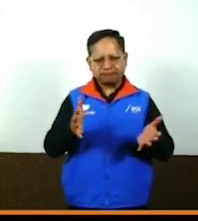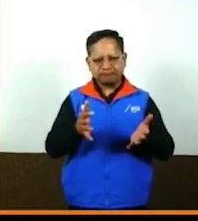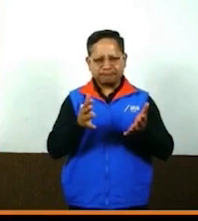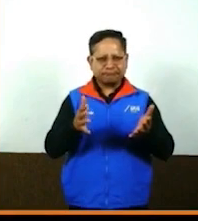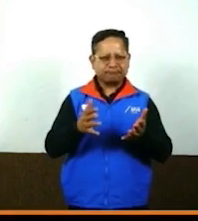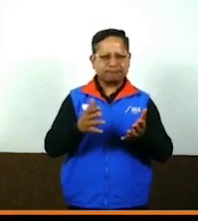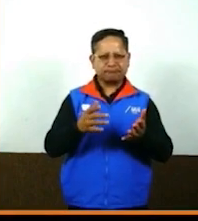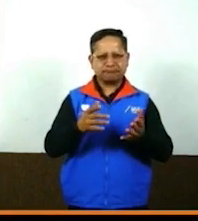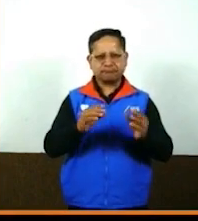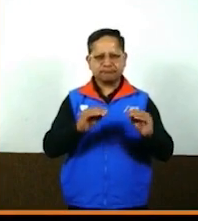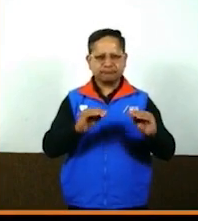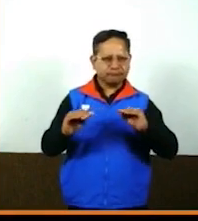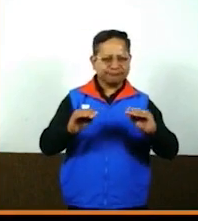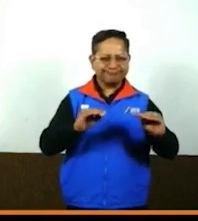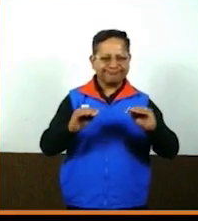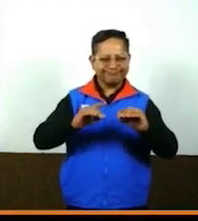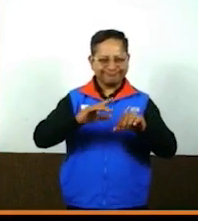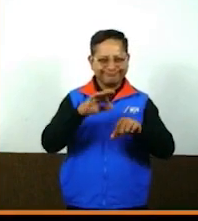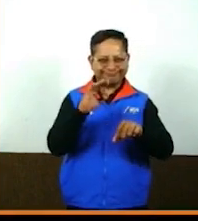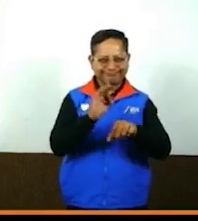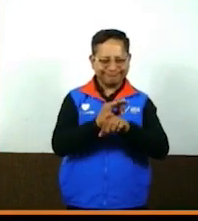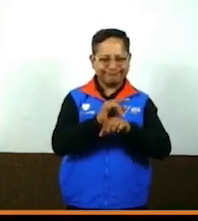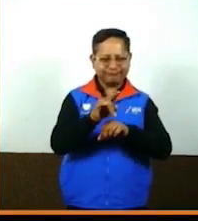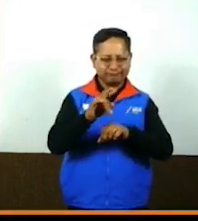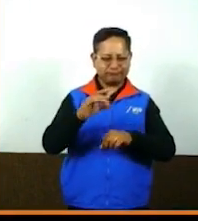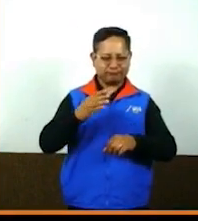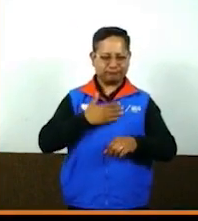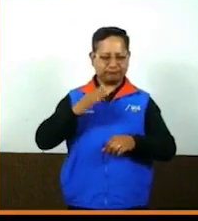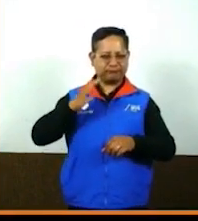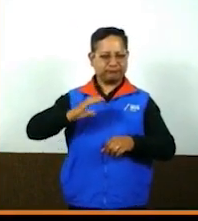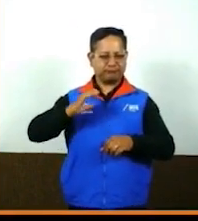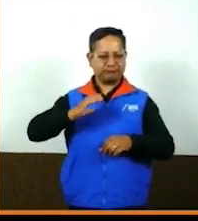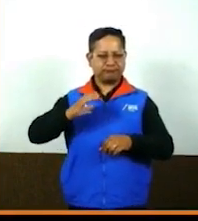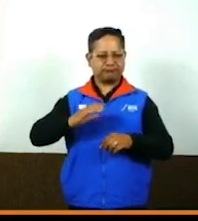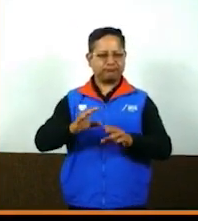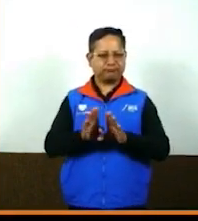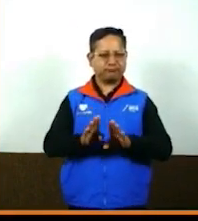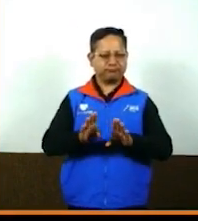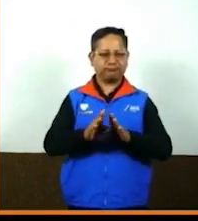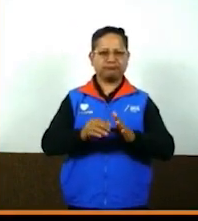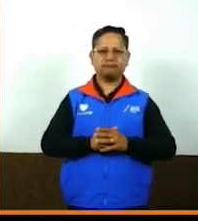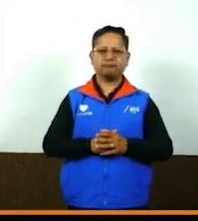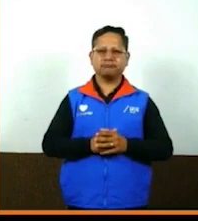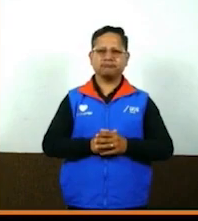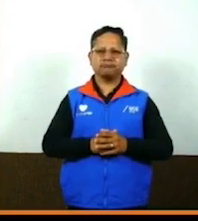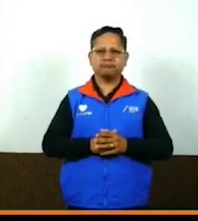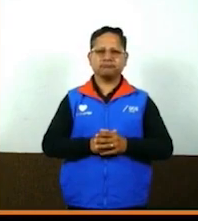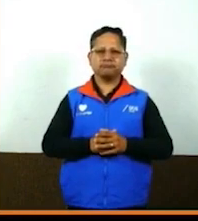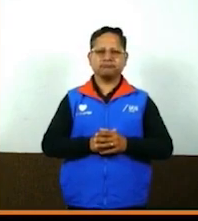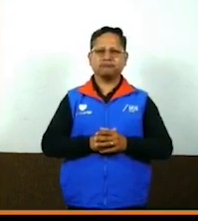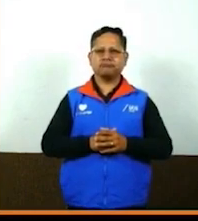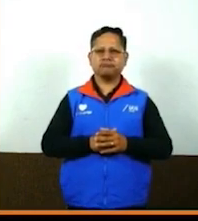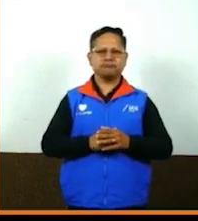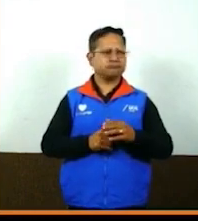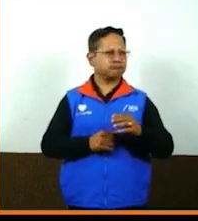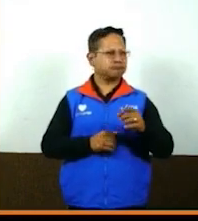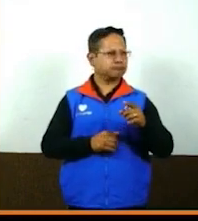brindar movilidad sustentable a nuestros clientes, es apostar por nuestros